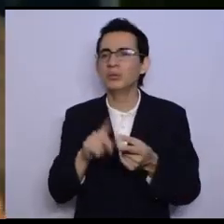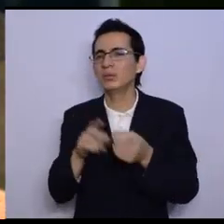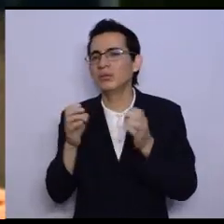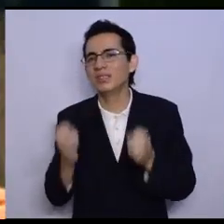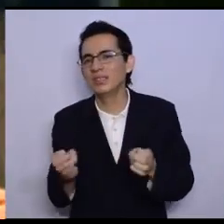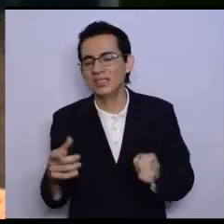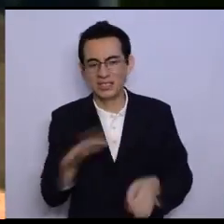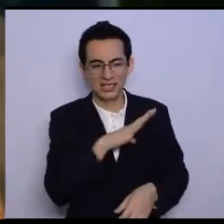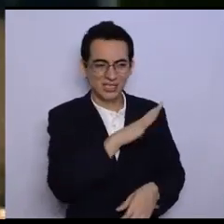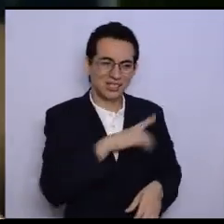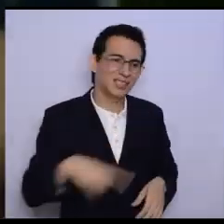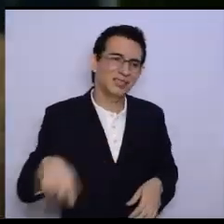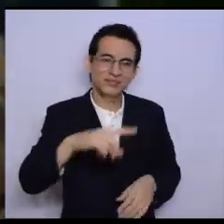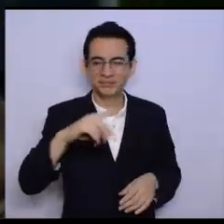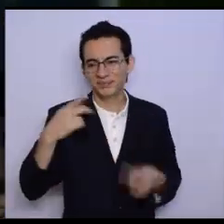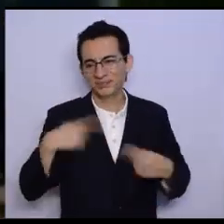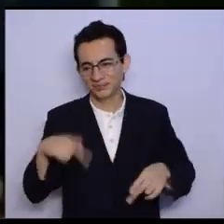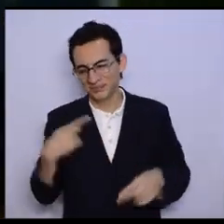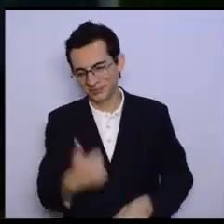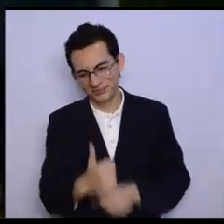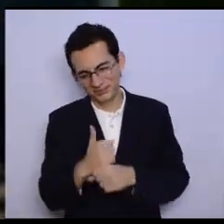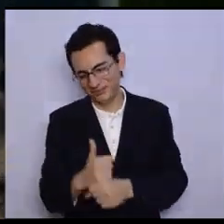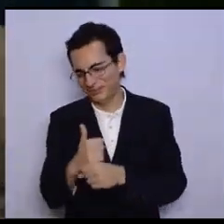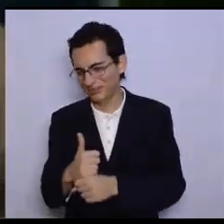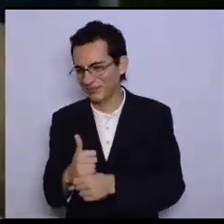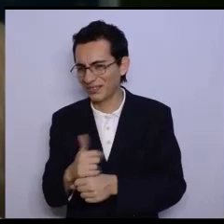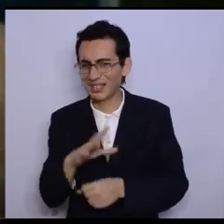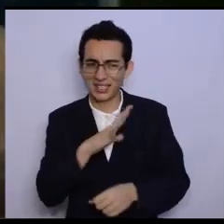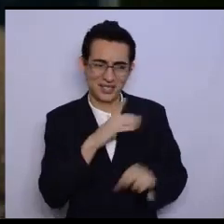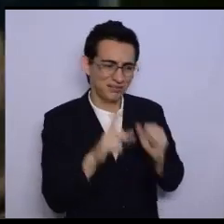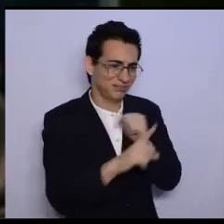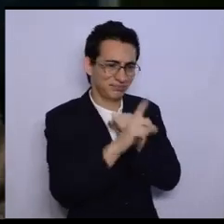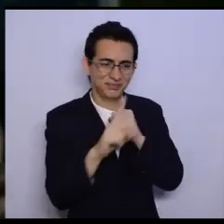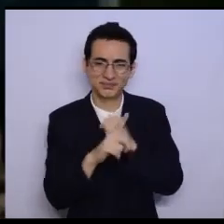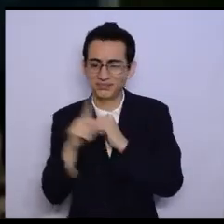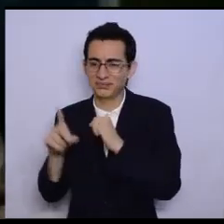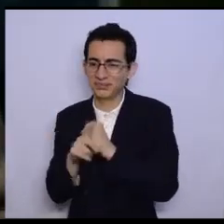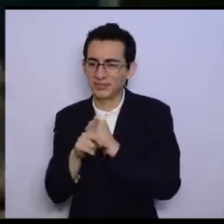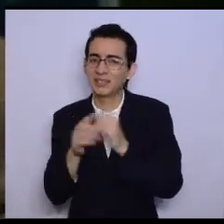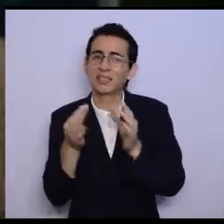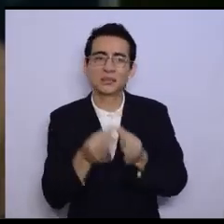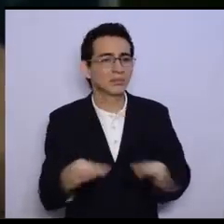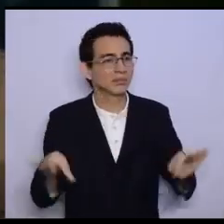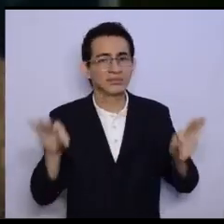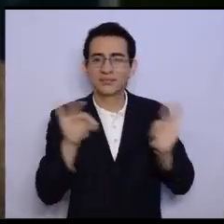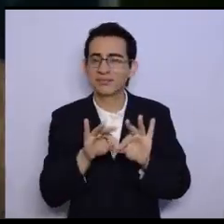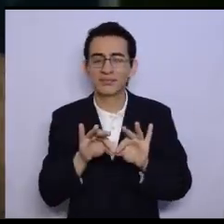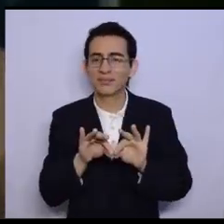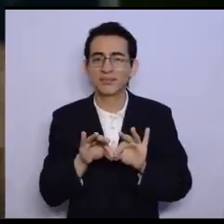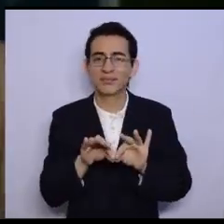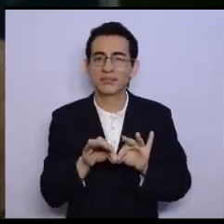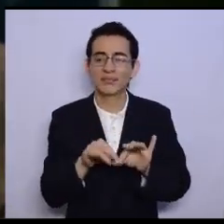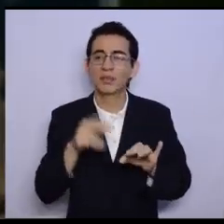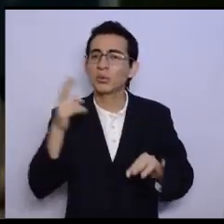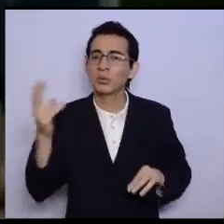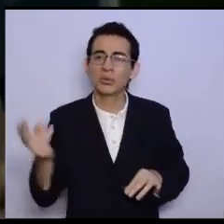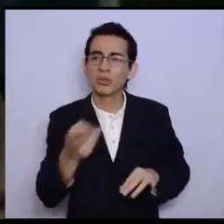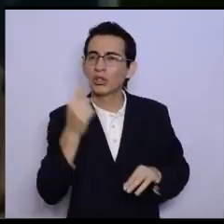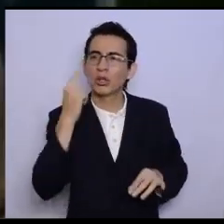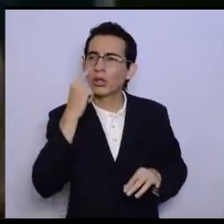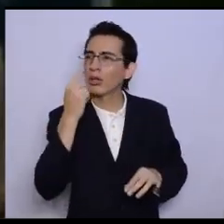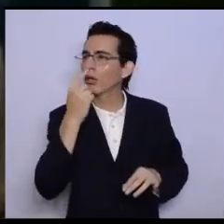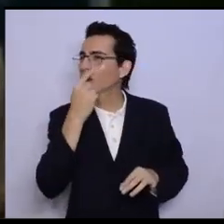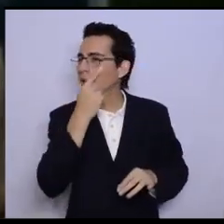satisfacción que experimentabais? Porque os doy testimonio de que si hubieseis podido, os hubierais sacado vuestros propios ojos